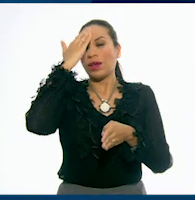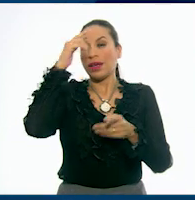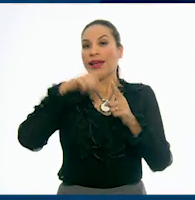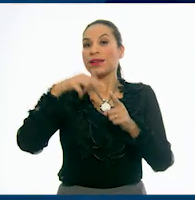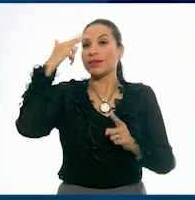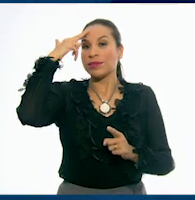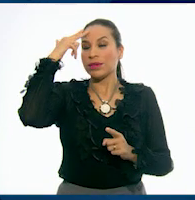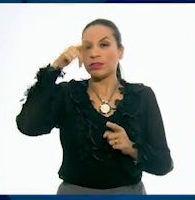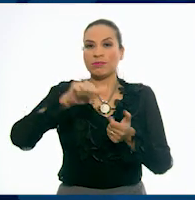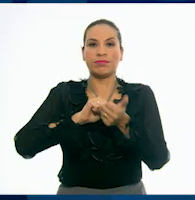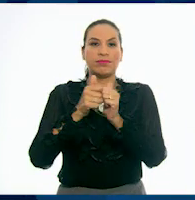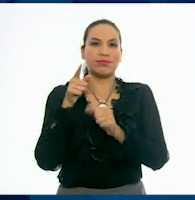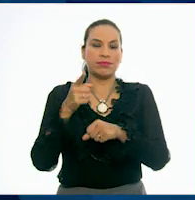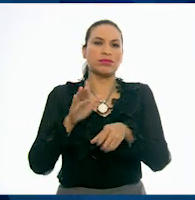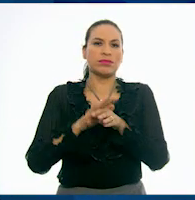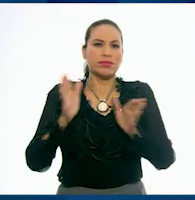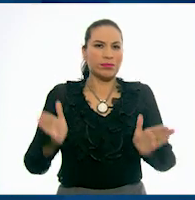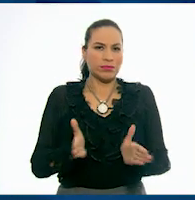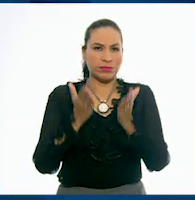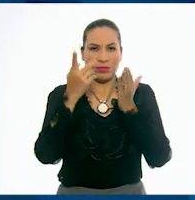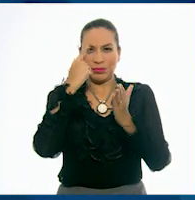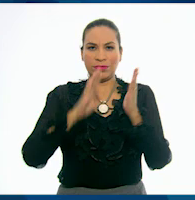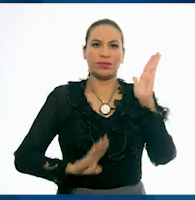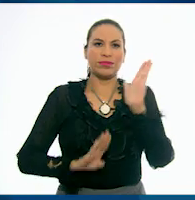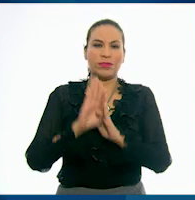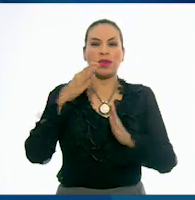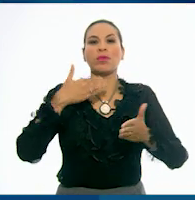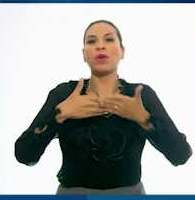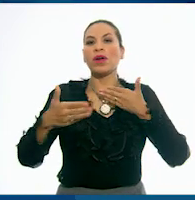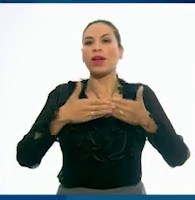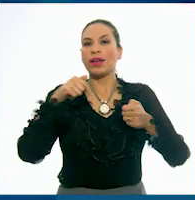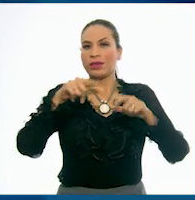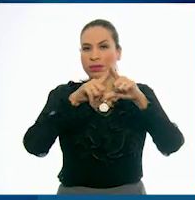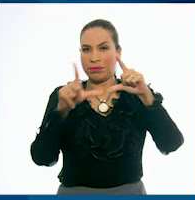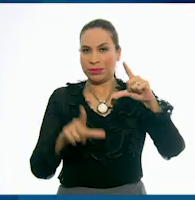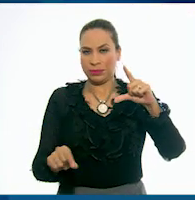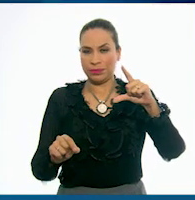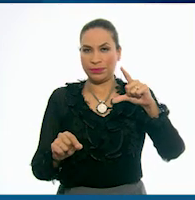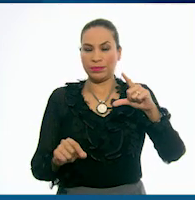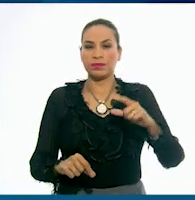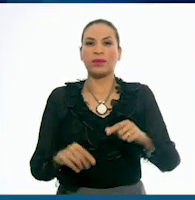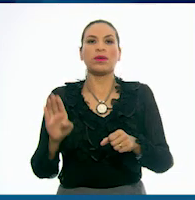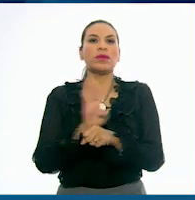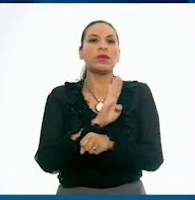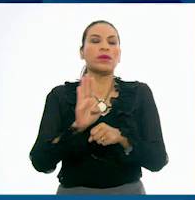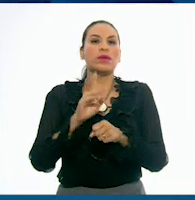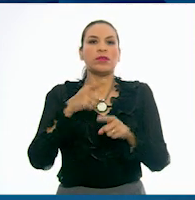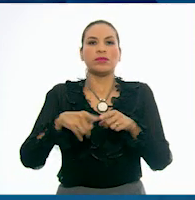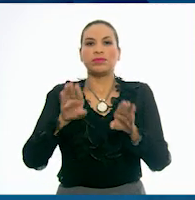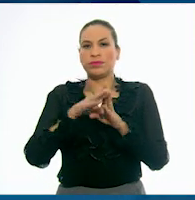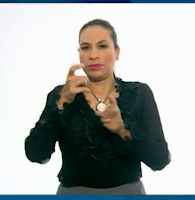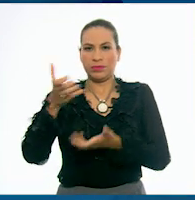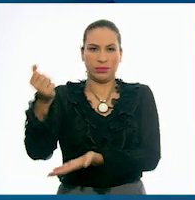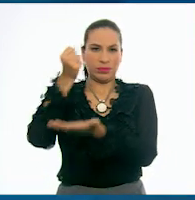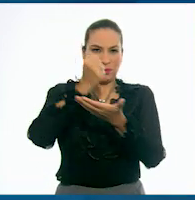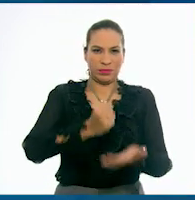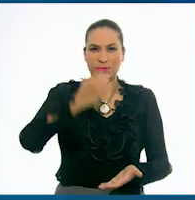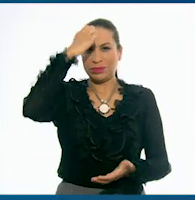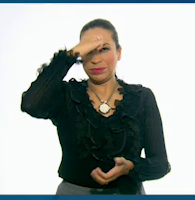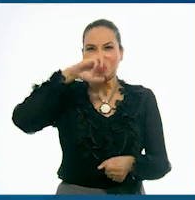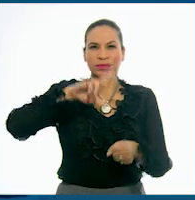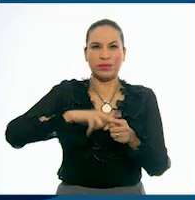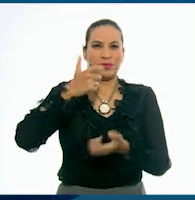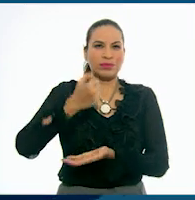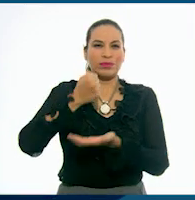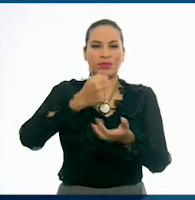Díaz se convirtió en un impulsor del progreso y la modernidad en el país. Los beneficios de la entrada de inversión extranjera,